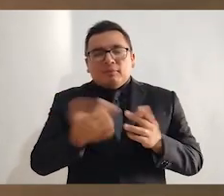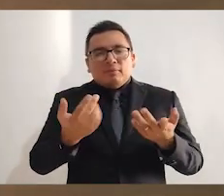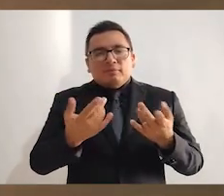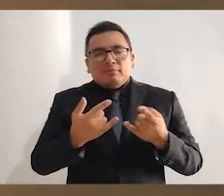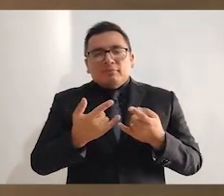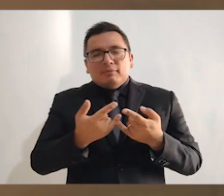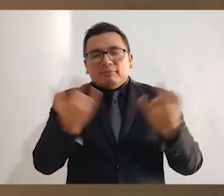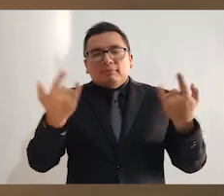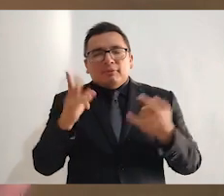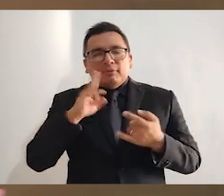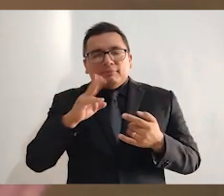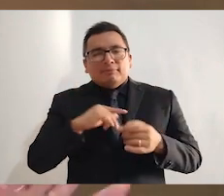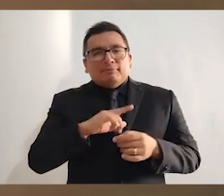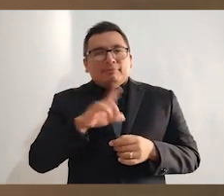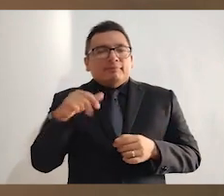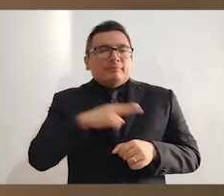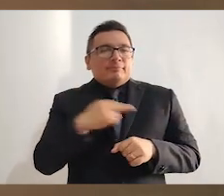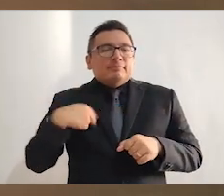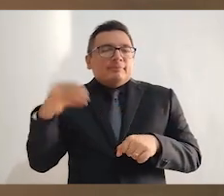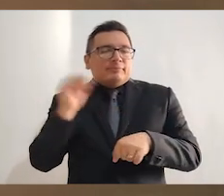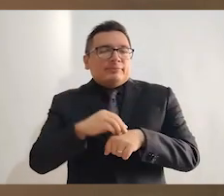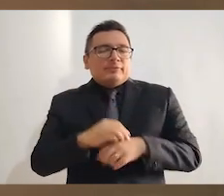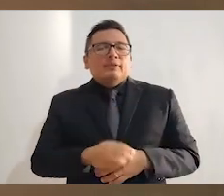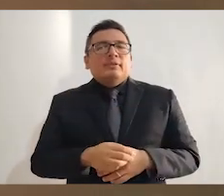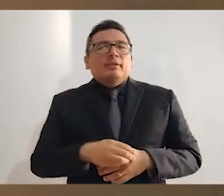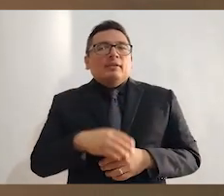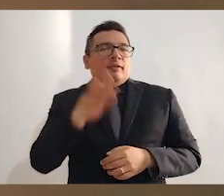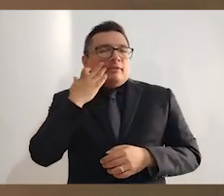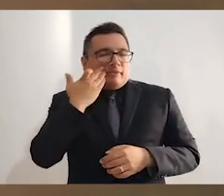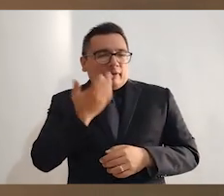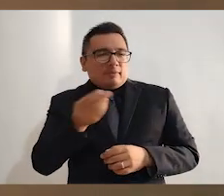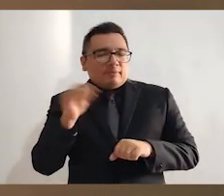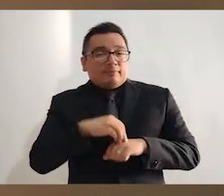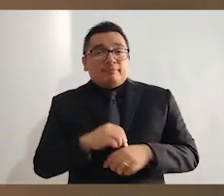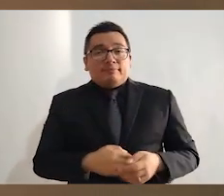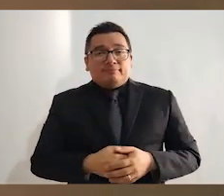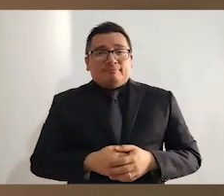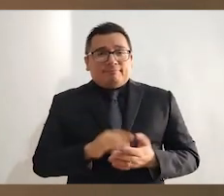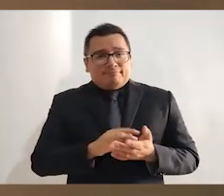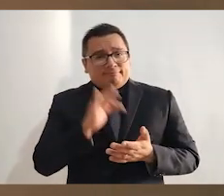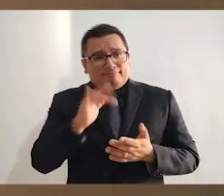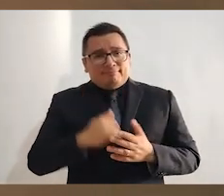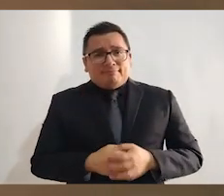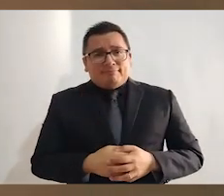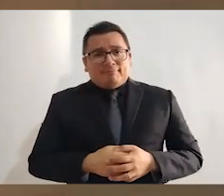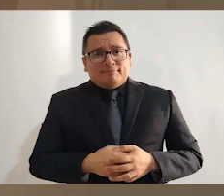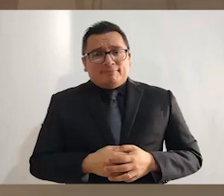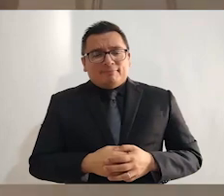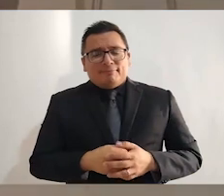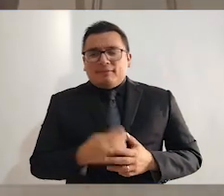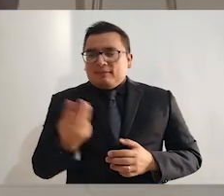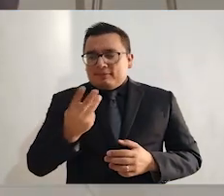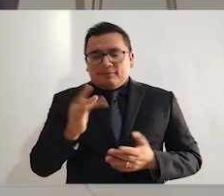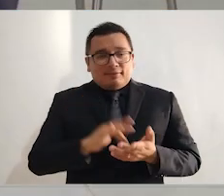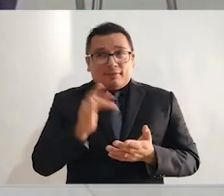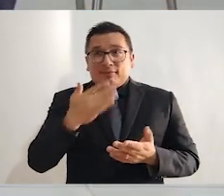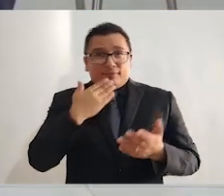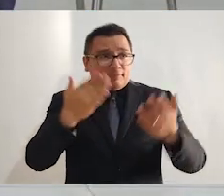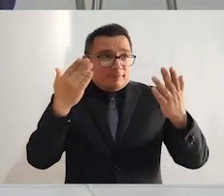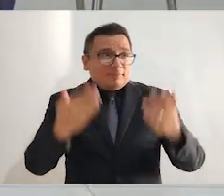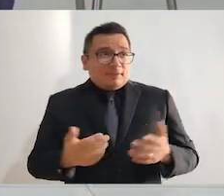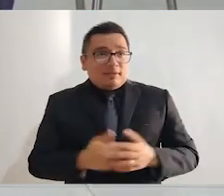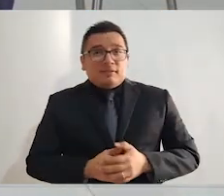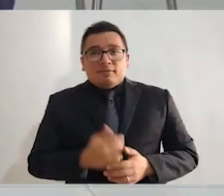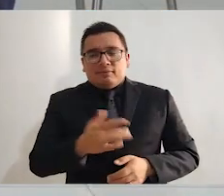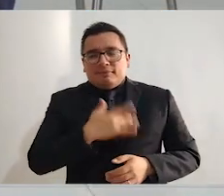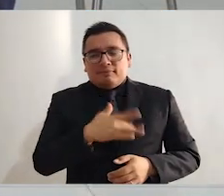experiencia. Por ahí en estos días estarán publicándose en redes sociales del instituto. Claro que sí, pues muchísimas gracias a las tres, bienvenidas